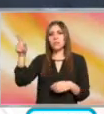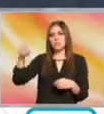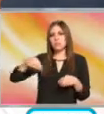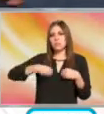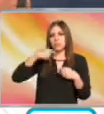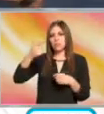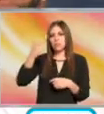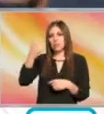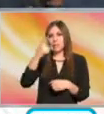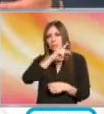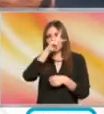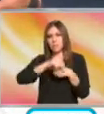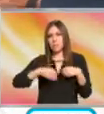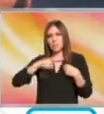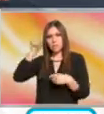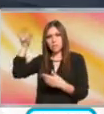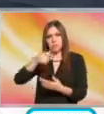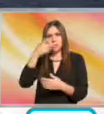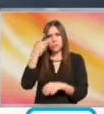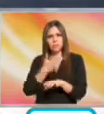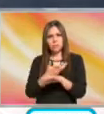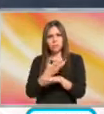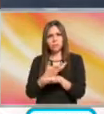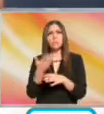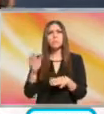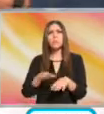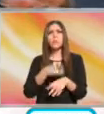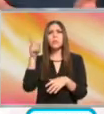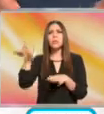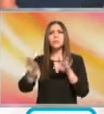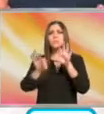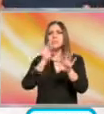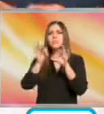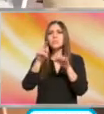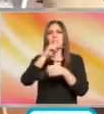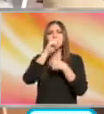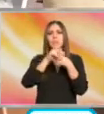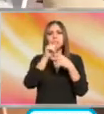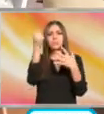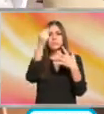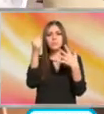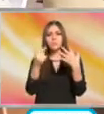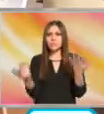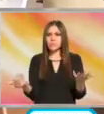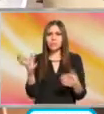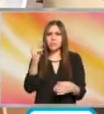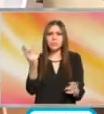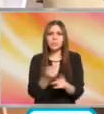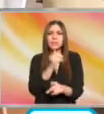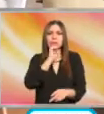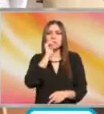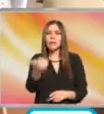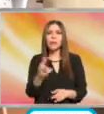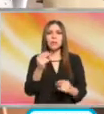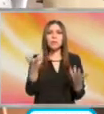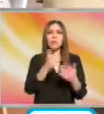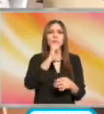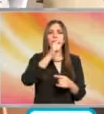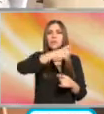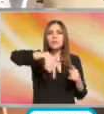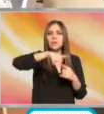estos 7 países. Entonces dices, bueno, ¿por qué escogiste esta lista si en Estados Unidos, bueno, no sucedió nada, ¿no? Sí,